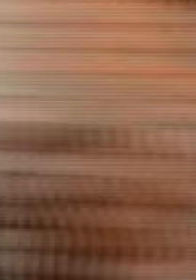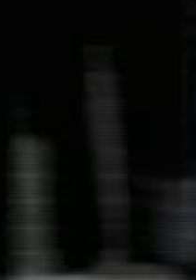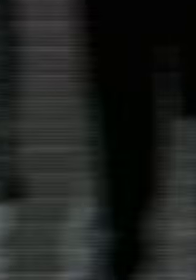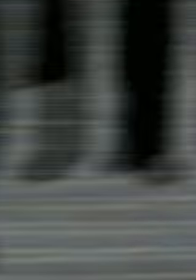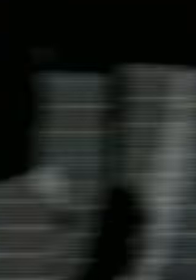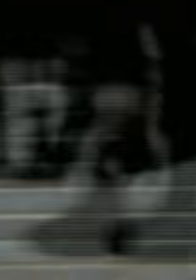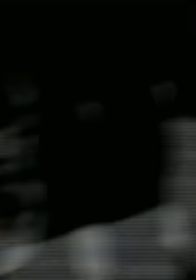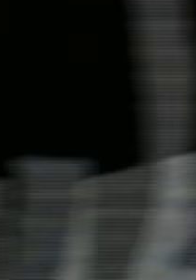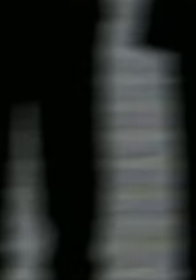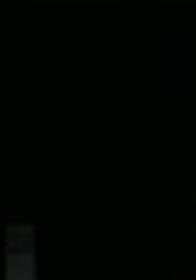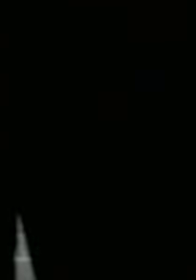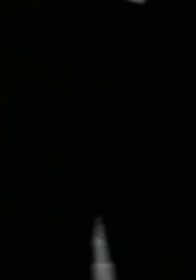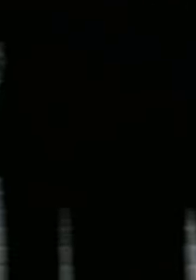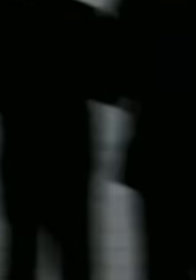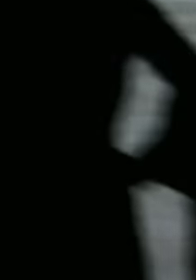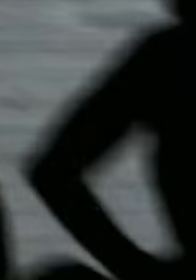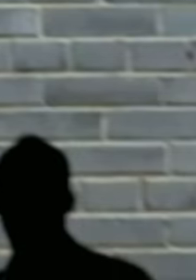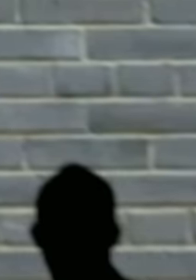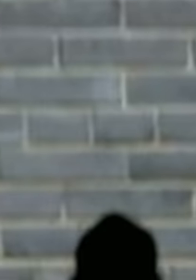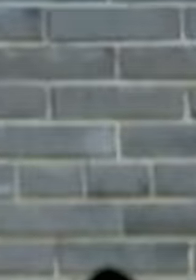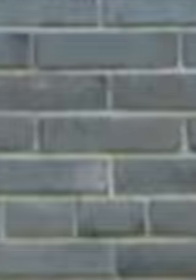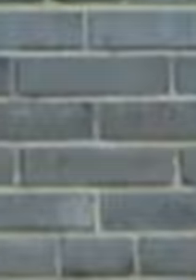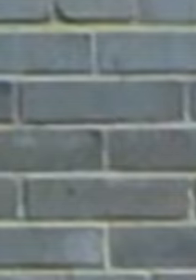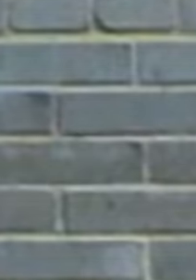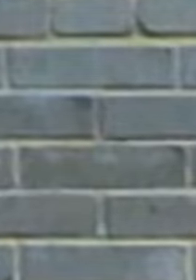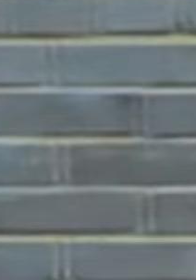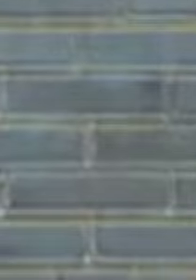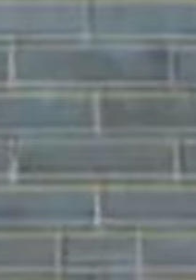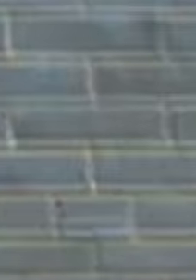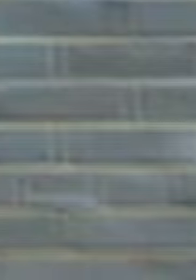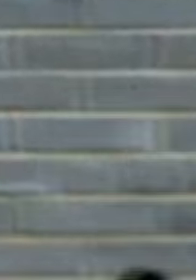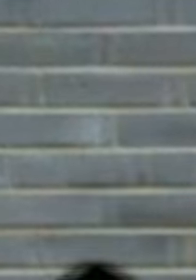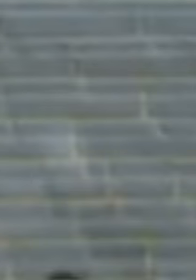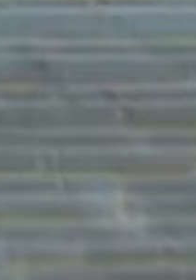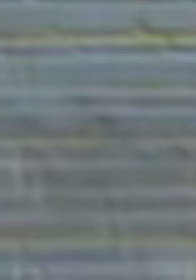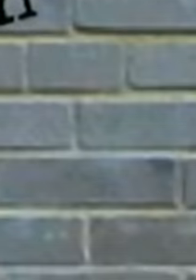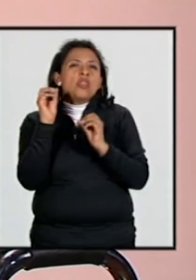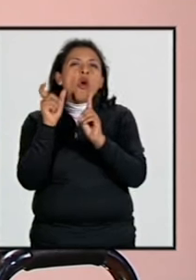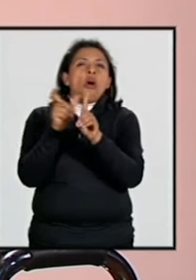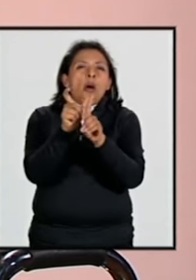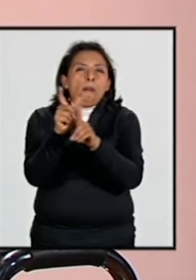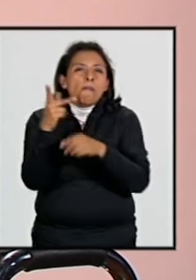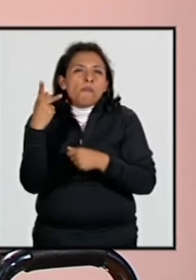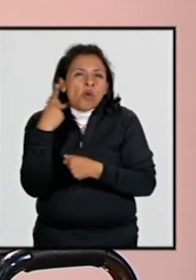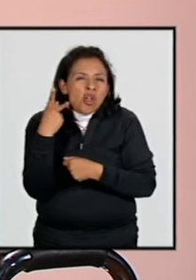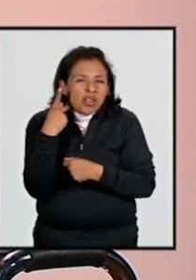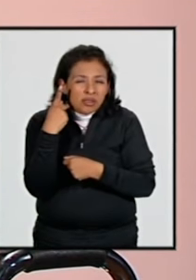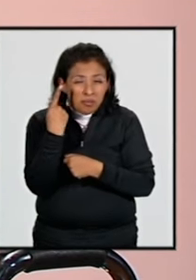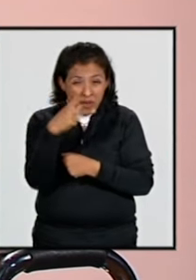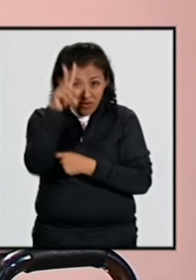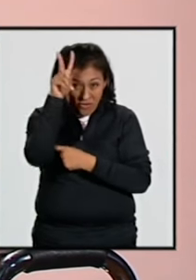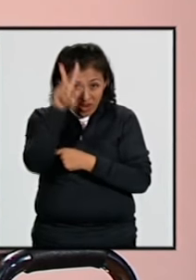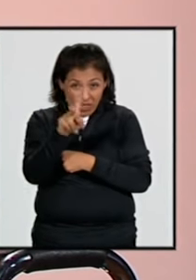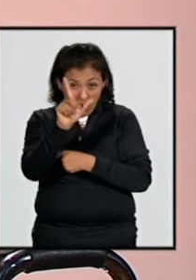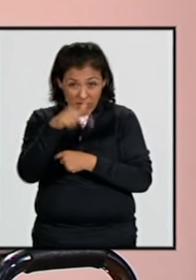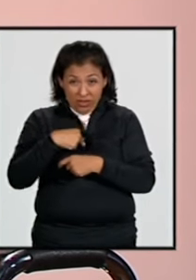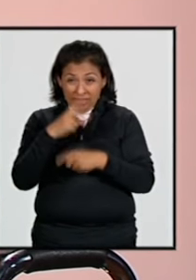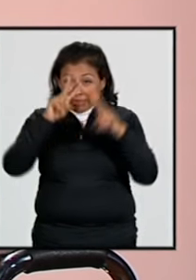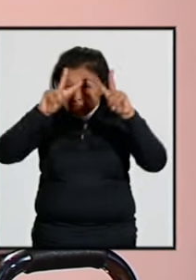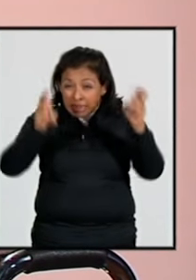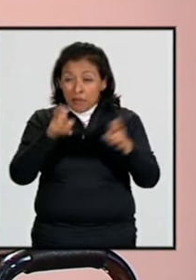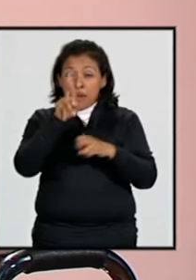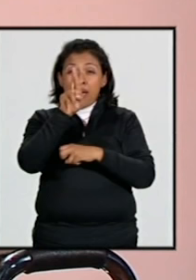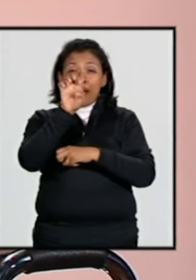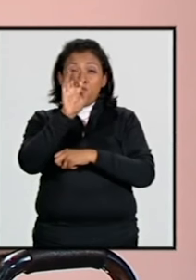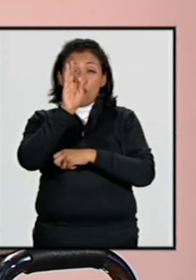equidad, nosotros, los otros. Tercera temporada. En realidad, cuando hablamos del tema de refugiados, estamos hablando